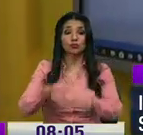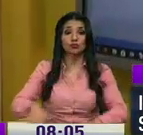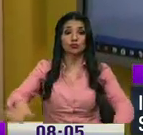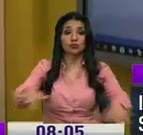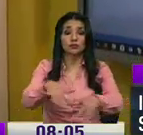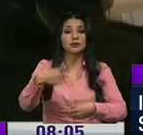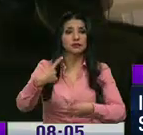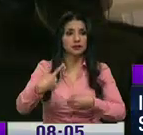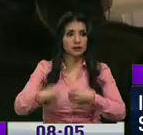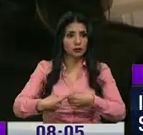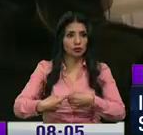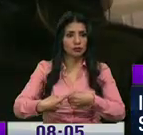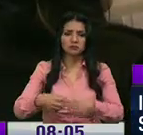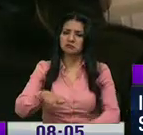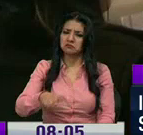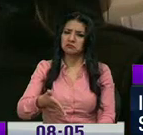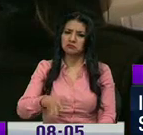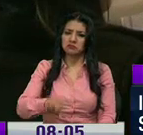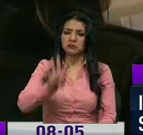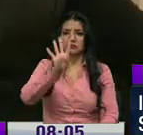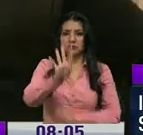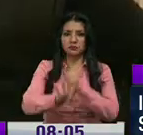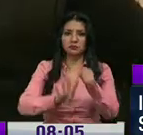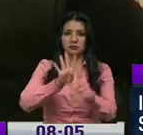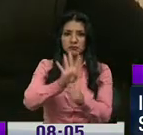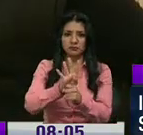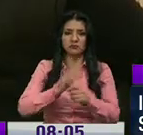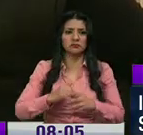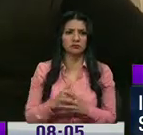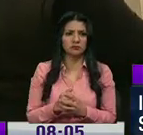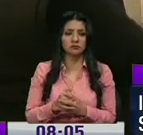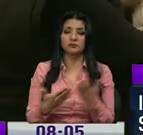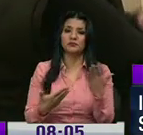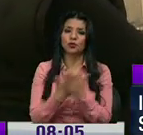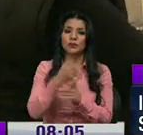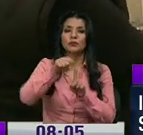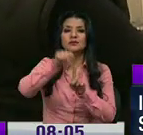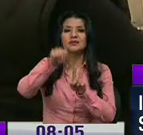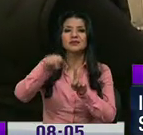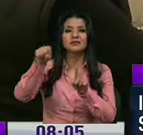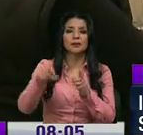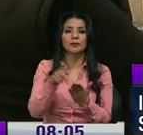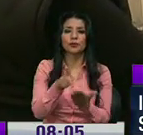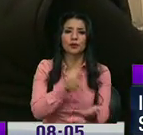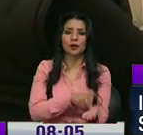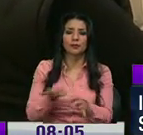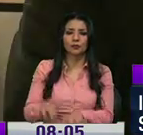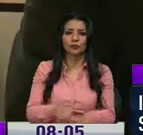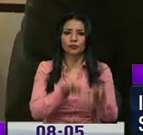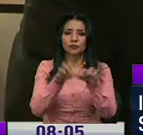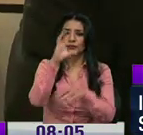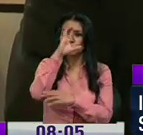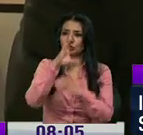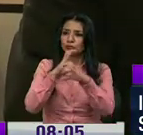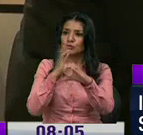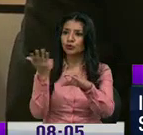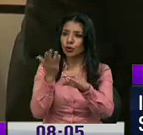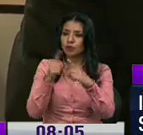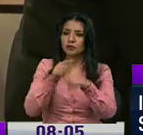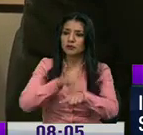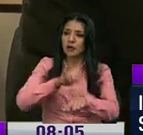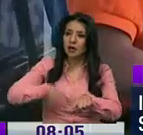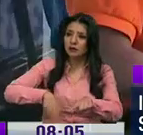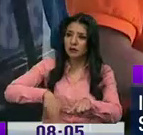en Quito hace aproximadamente 4 años. Se trata de un software que permite ver dónde se encuentra la unidad, si es que tiene retraso